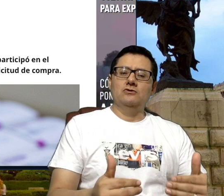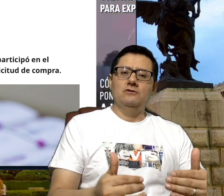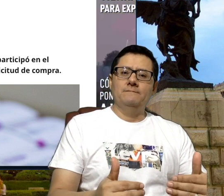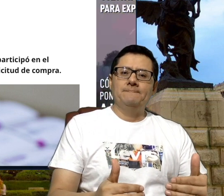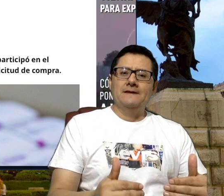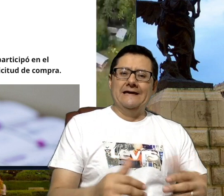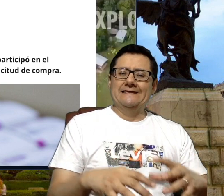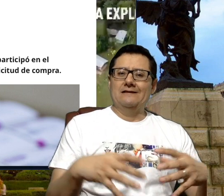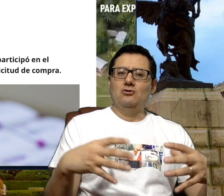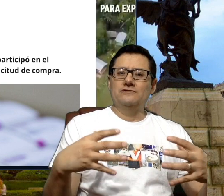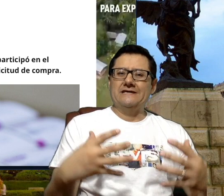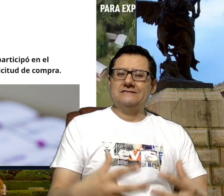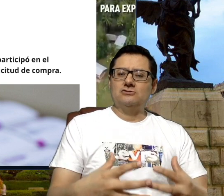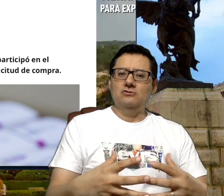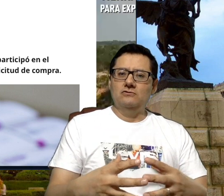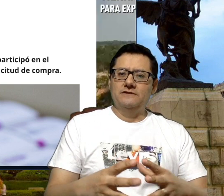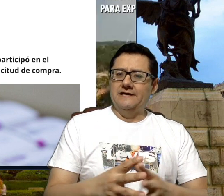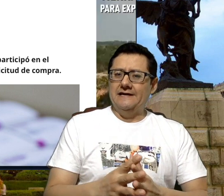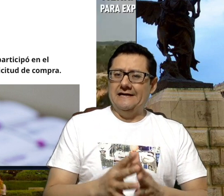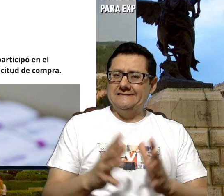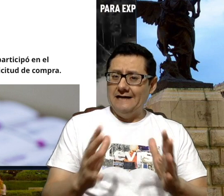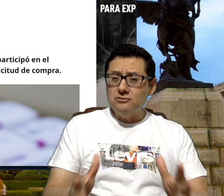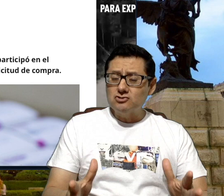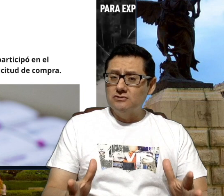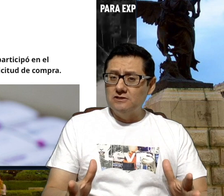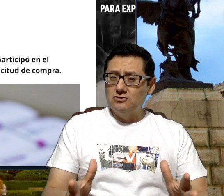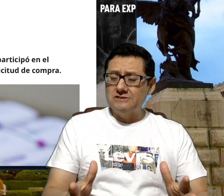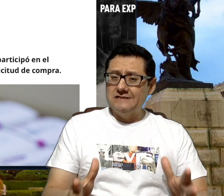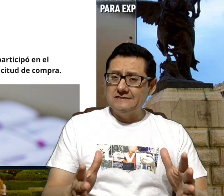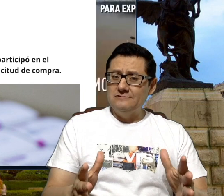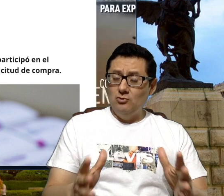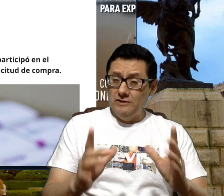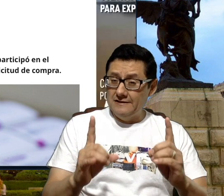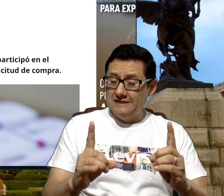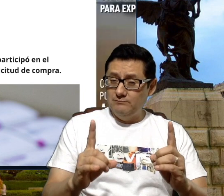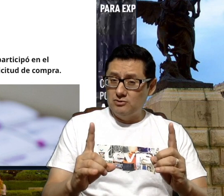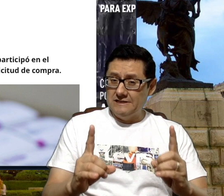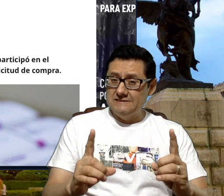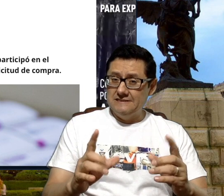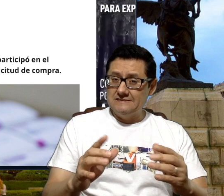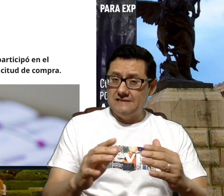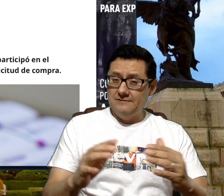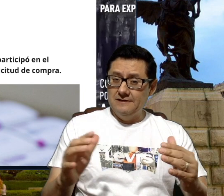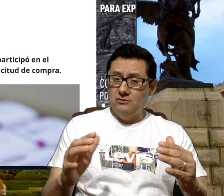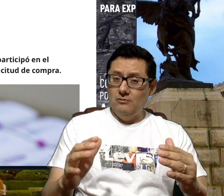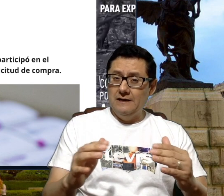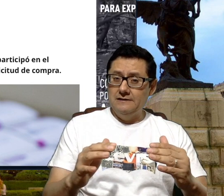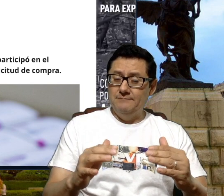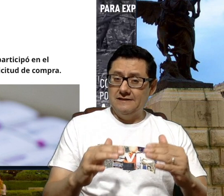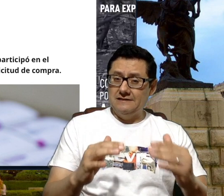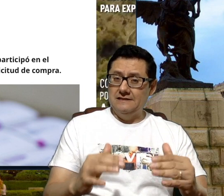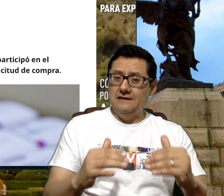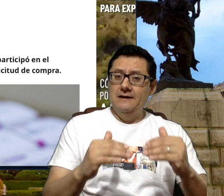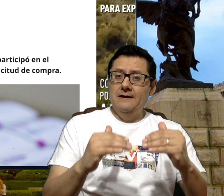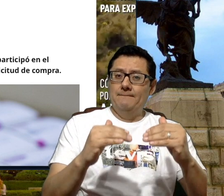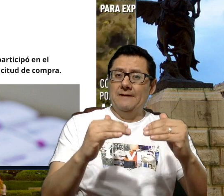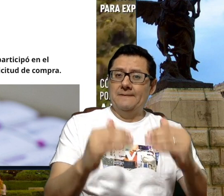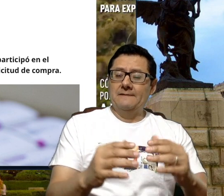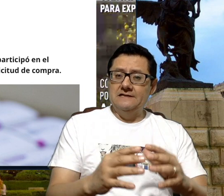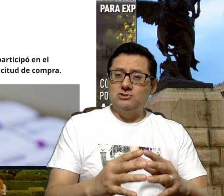sobre todo en el contexto de que Estados Unidos, que es una de las potencias a nivel global y